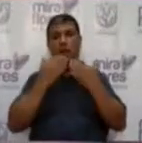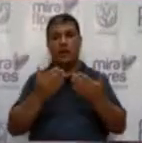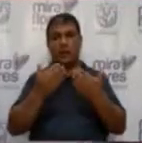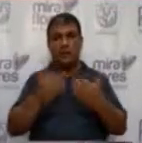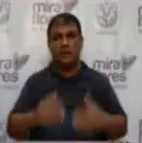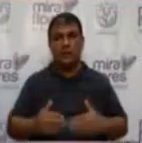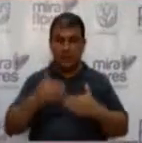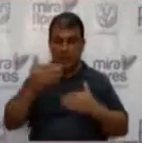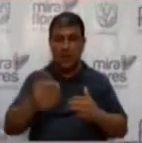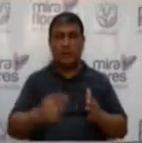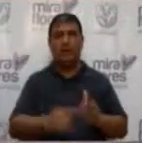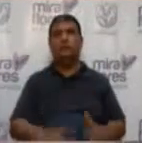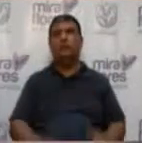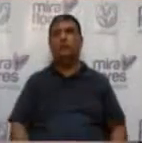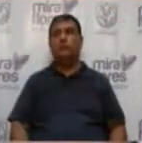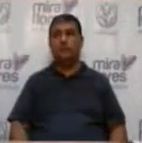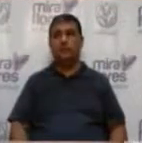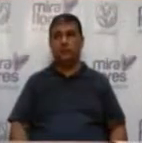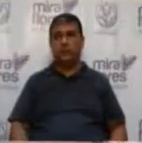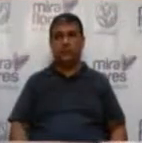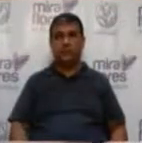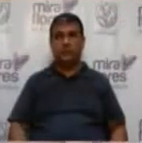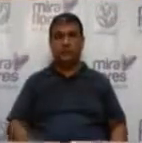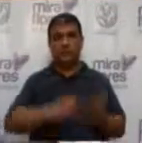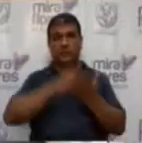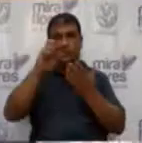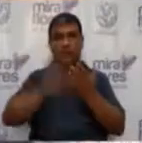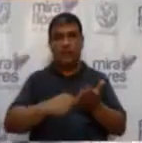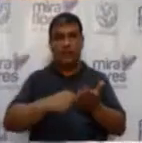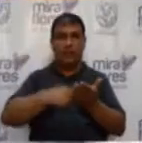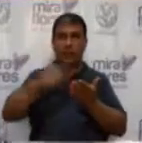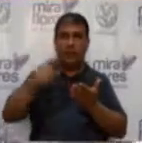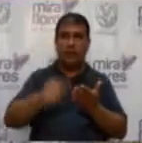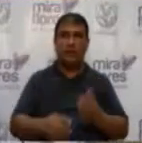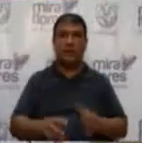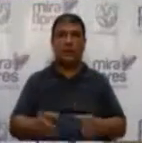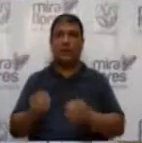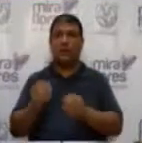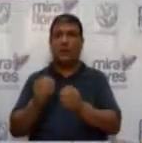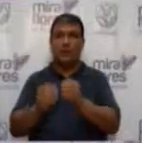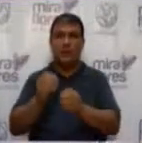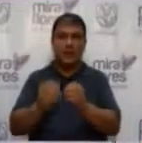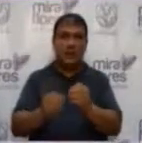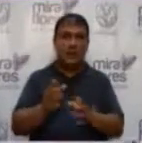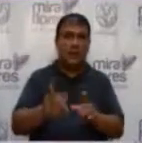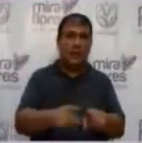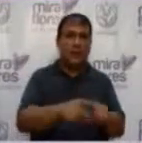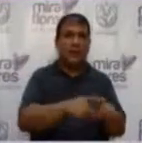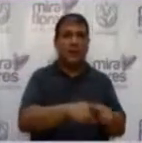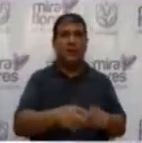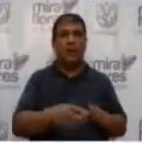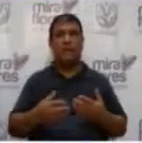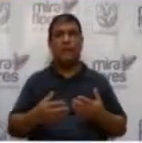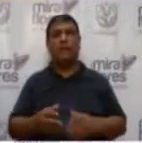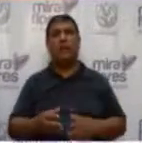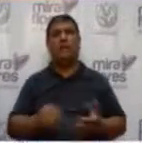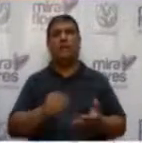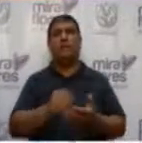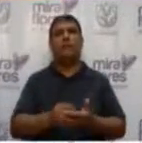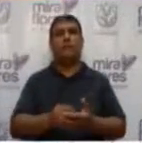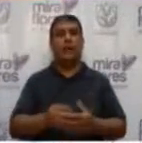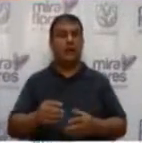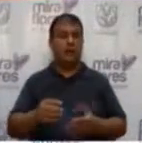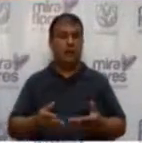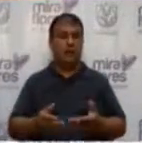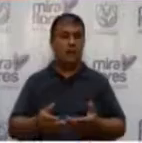gracias. Siguiente punto, por favor. Proyecto de ordenanza que regula la accesibilidad universal y fomenta la inclusión en el distrito